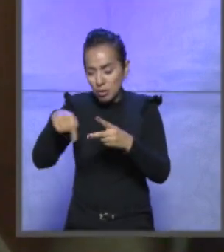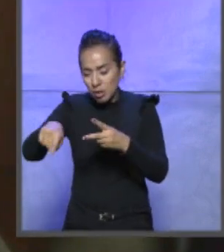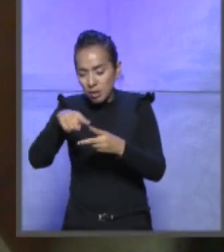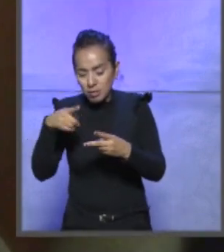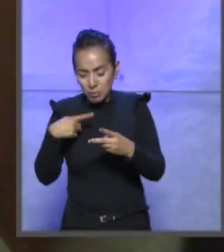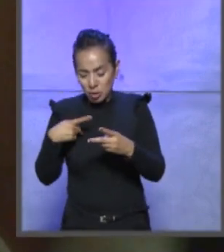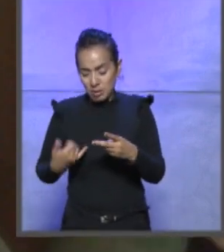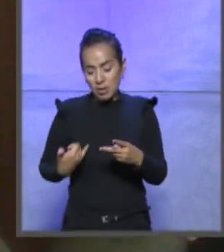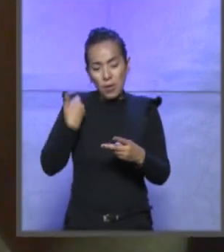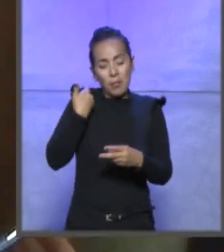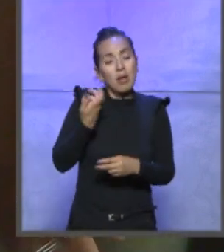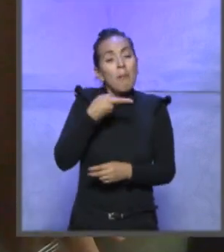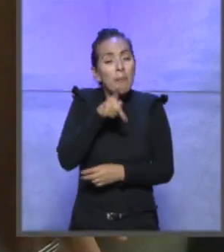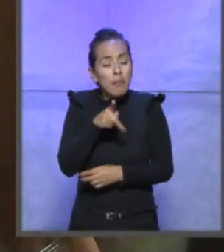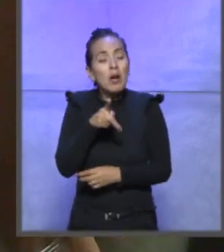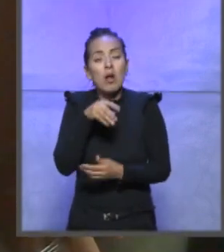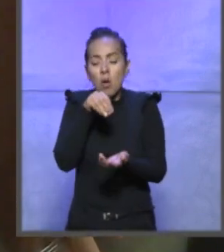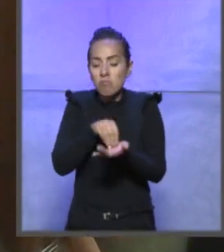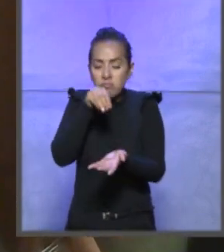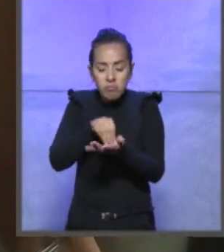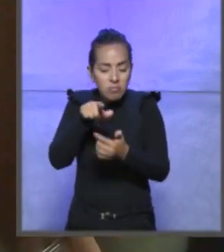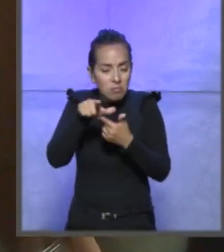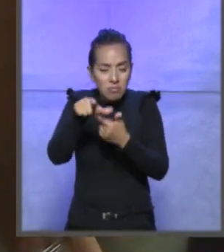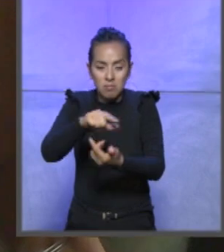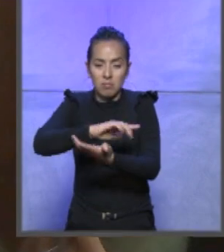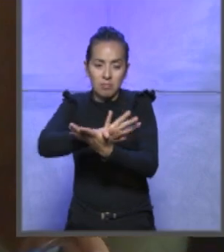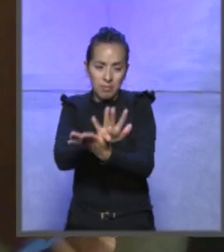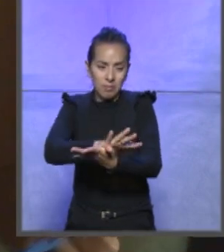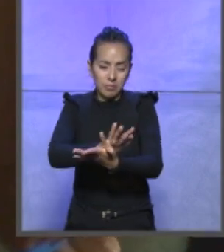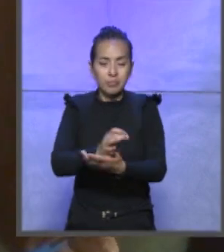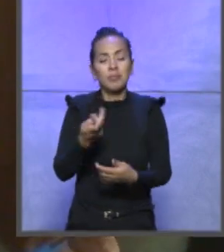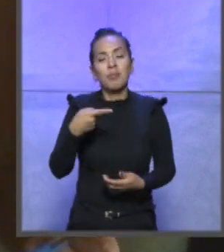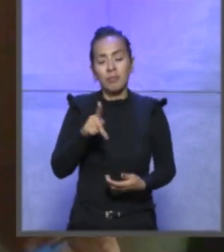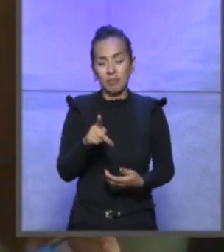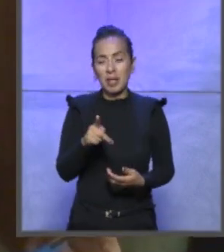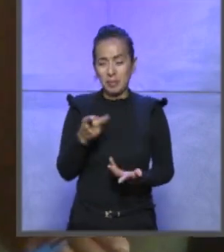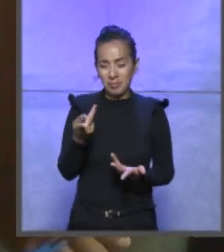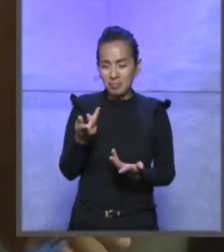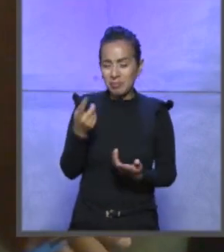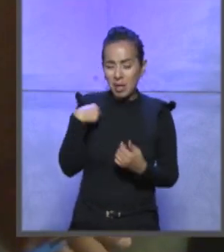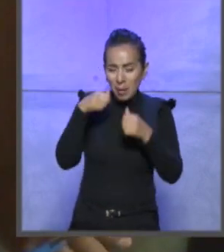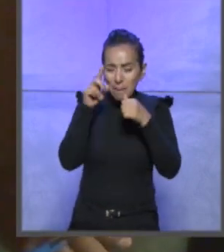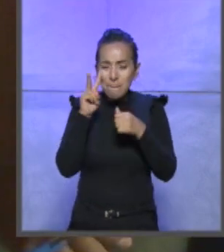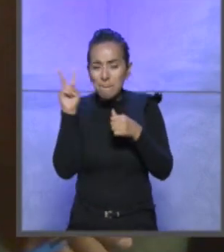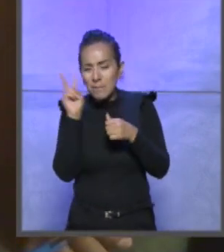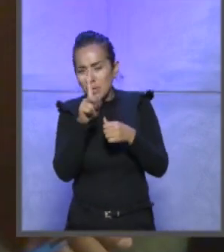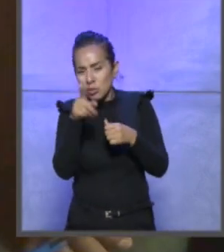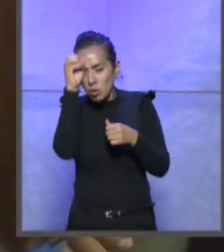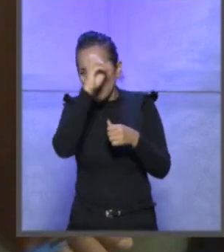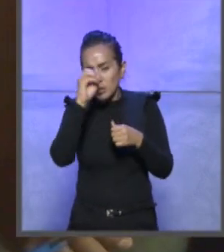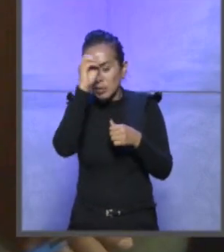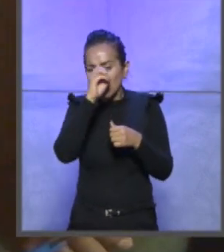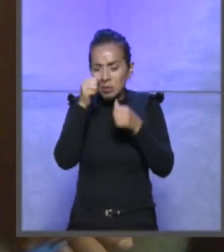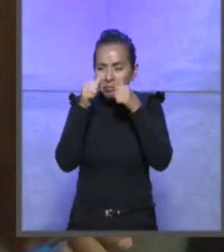los ciudadanos jóvenes, pero aún existe esta discriminación como tal. Pero viendo estos comentarios que habían de adultos